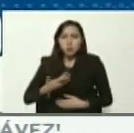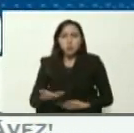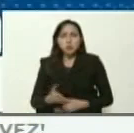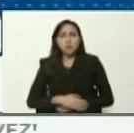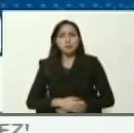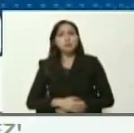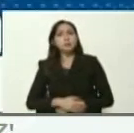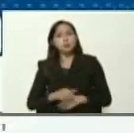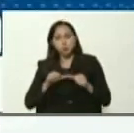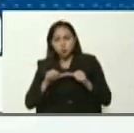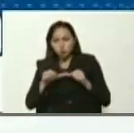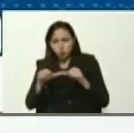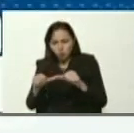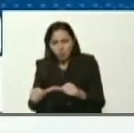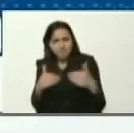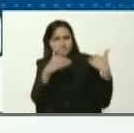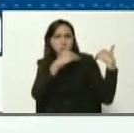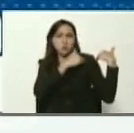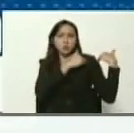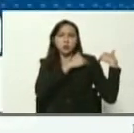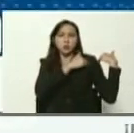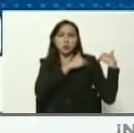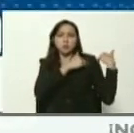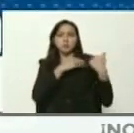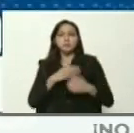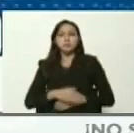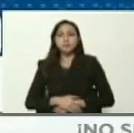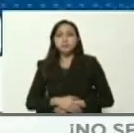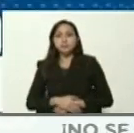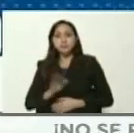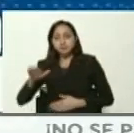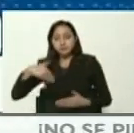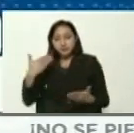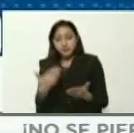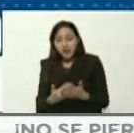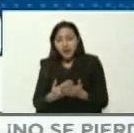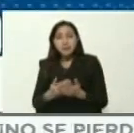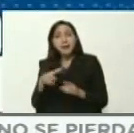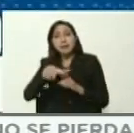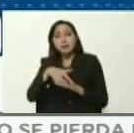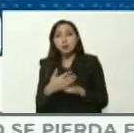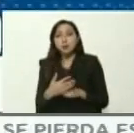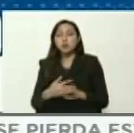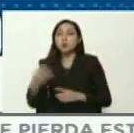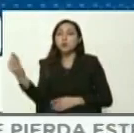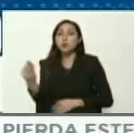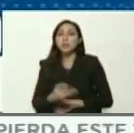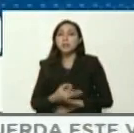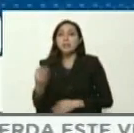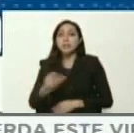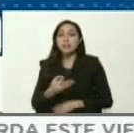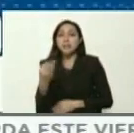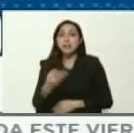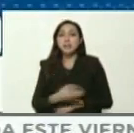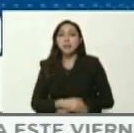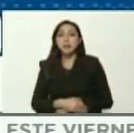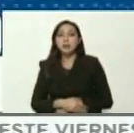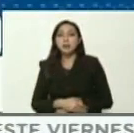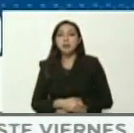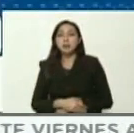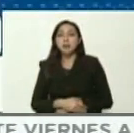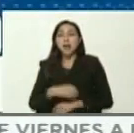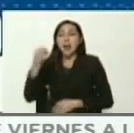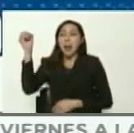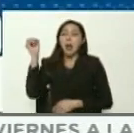las he llevado sobre mis hombros, Angélica, hasta en esas circunstancias, siempre, lo que me prende la